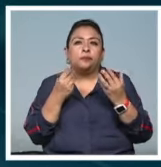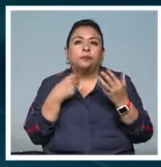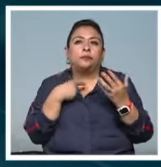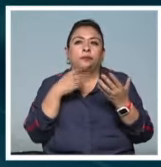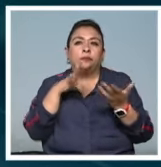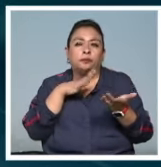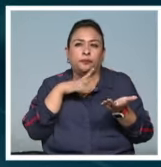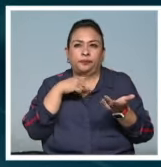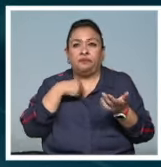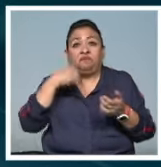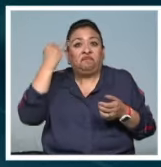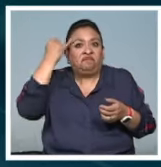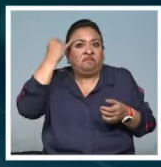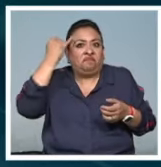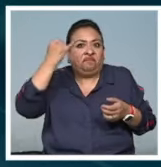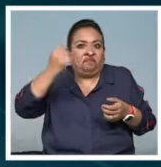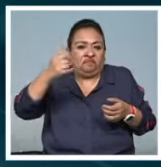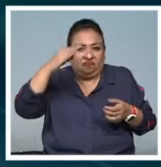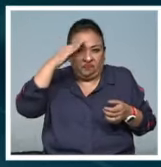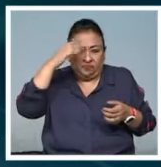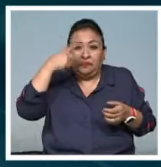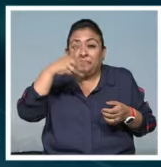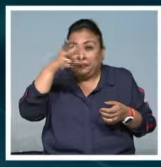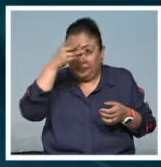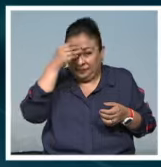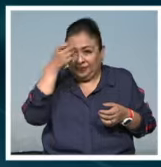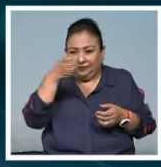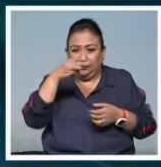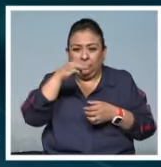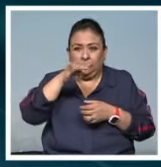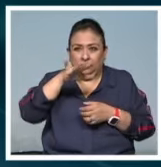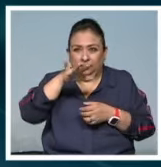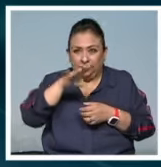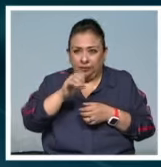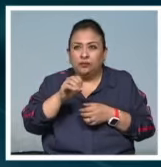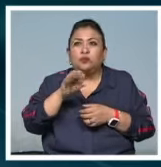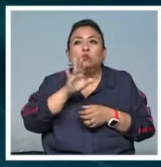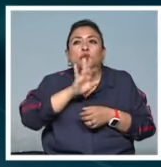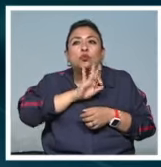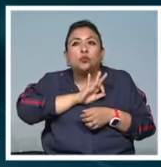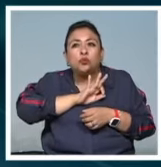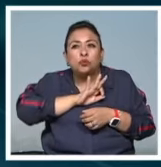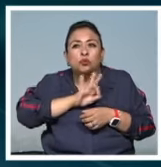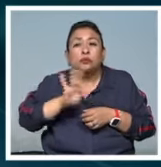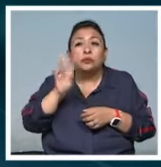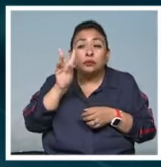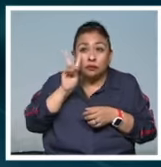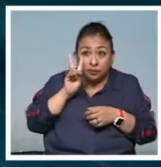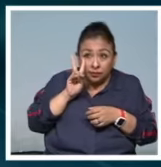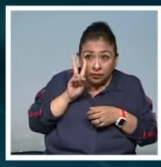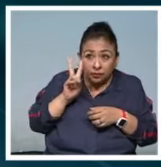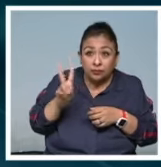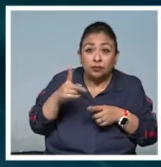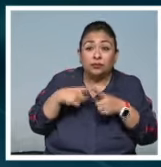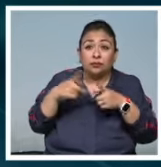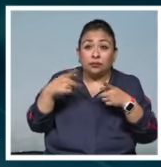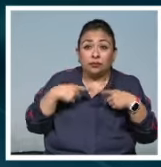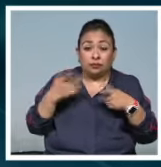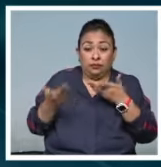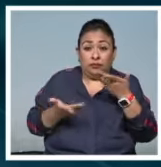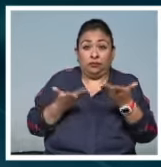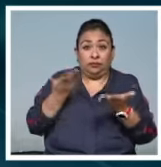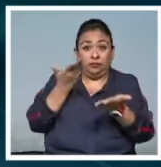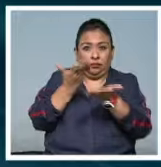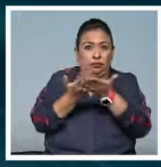creó, pues yo tenía la idea, pero justo en aprender del micelio, es decir, permites que se vea lo que los bailarines proponen, que